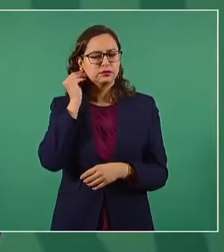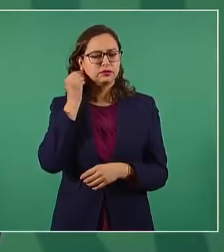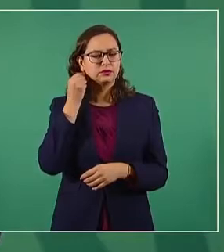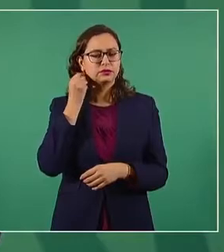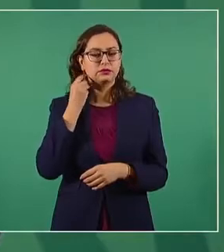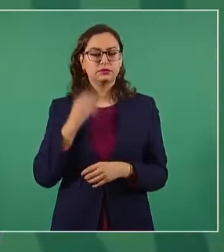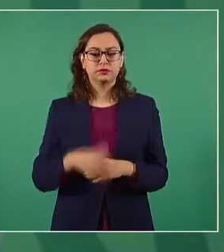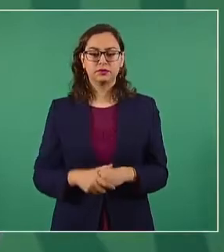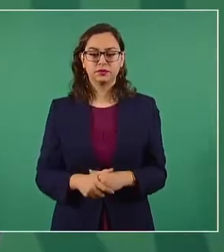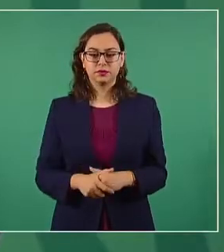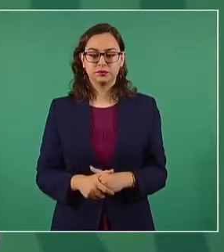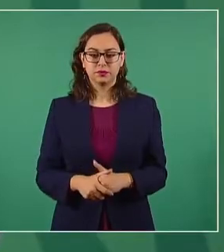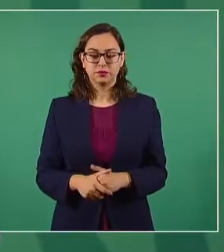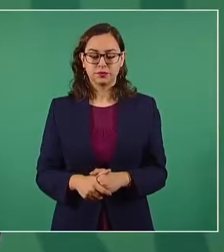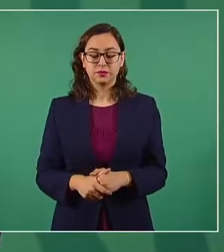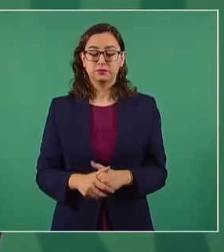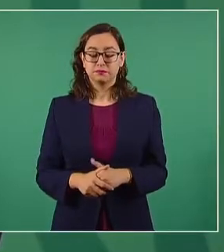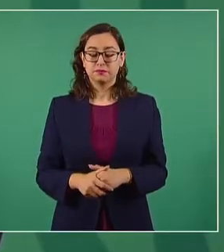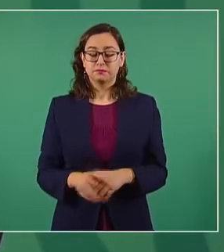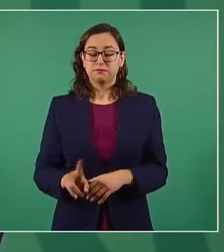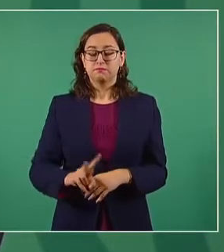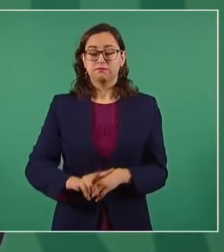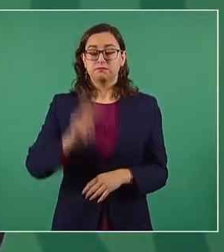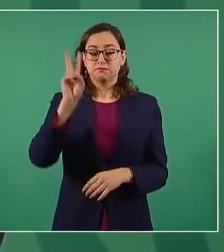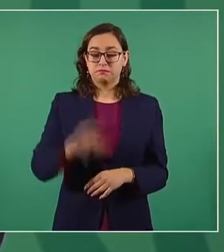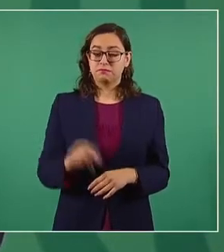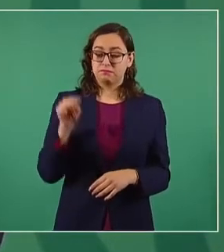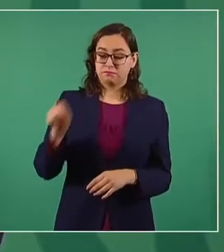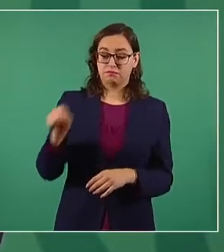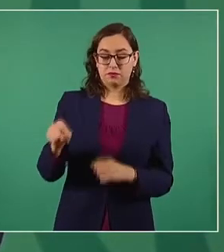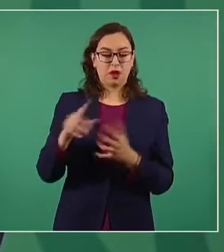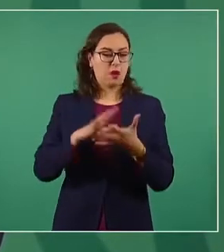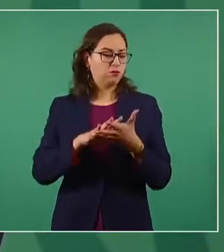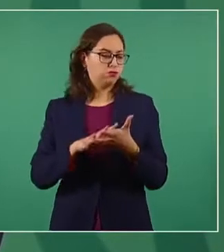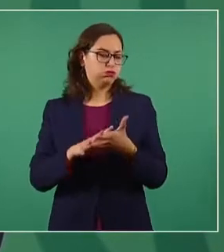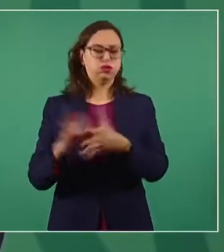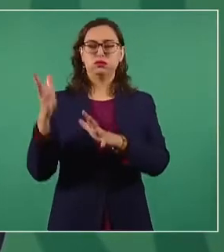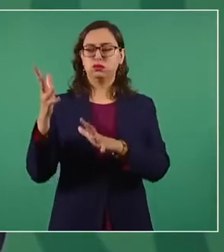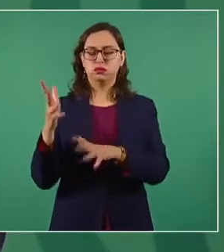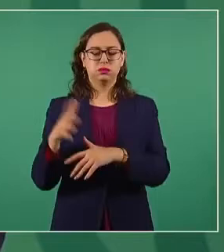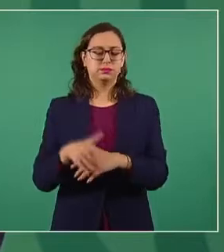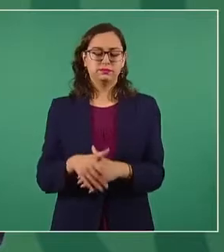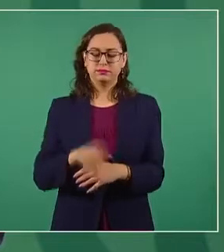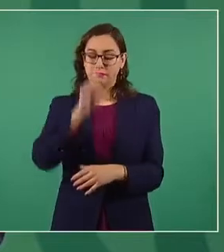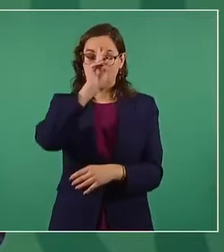mucha violencia en Cajeme, más que en otros